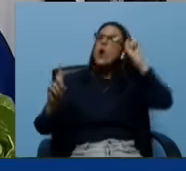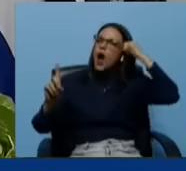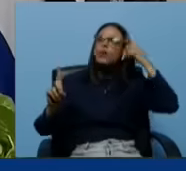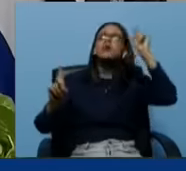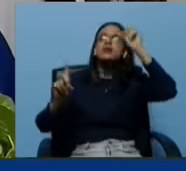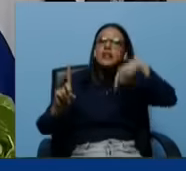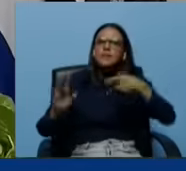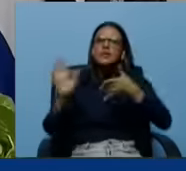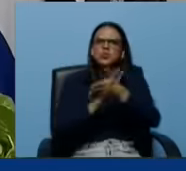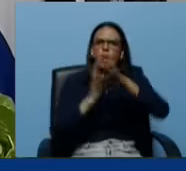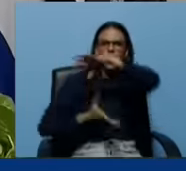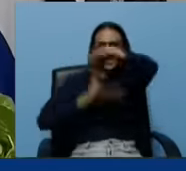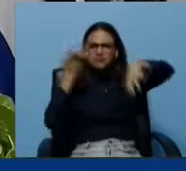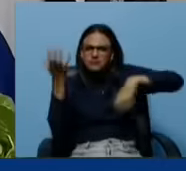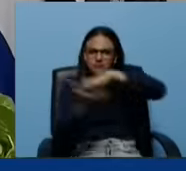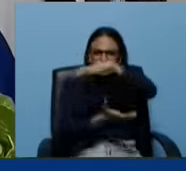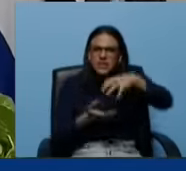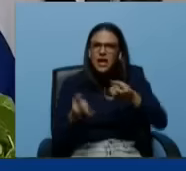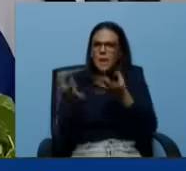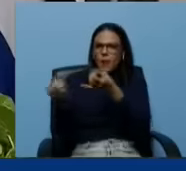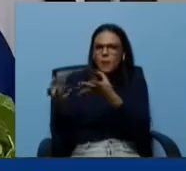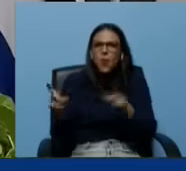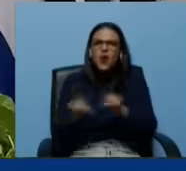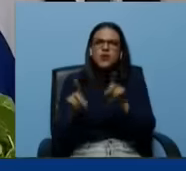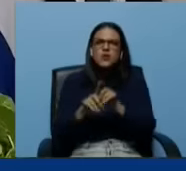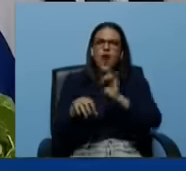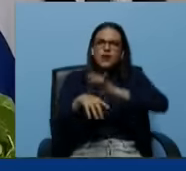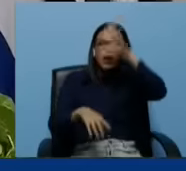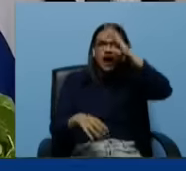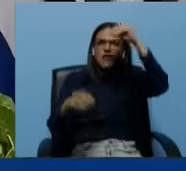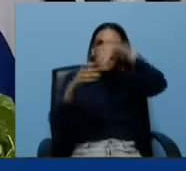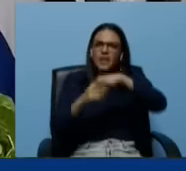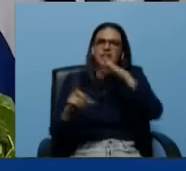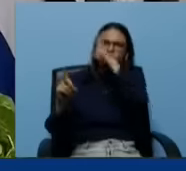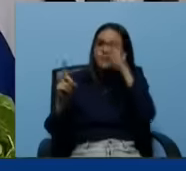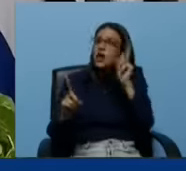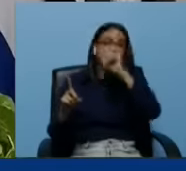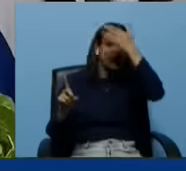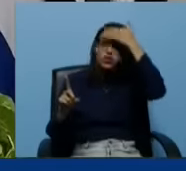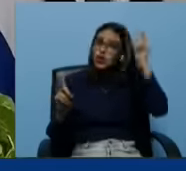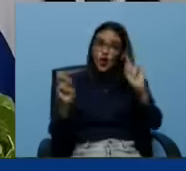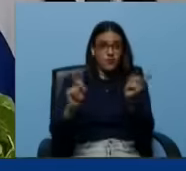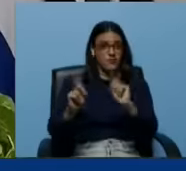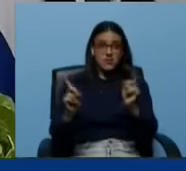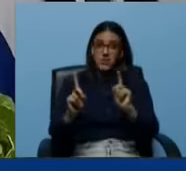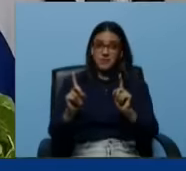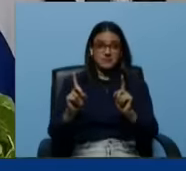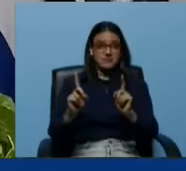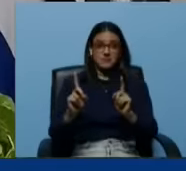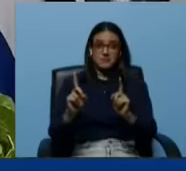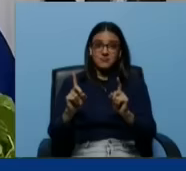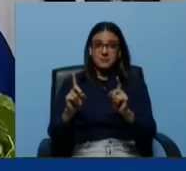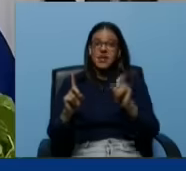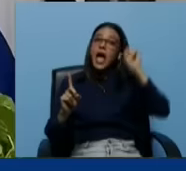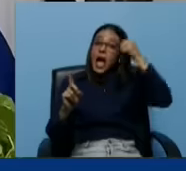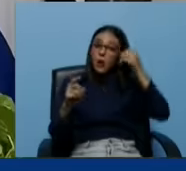los alborotos, los escándalos, los lavallatos. Acordate bien de todo eso.